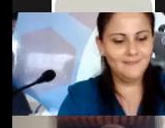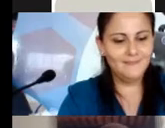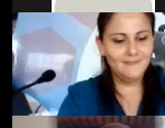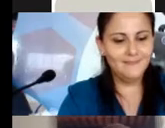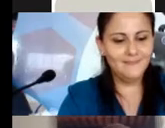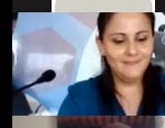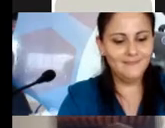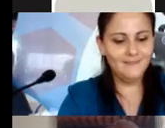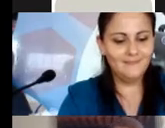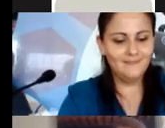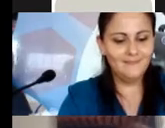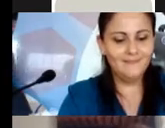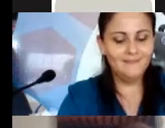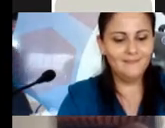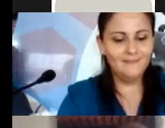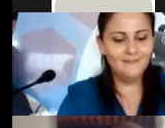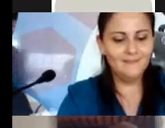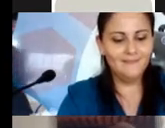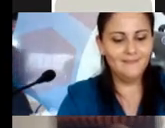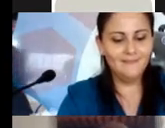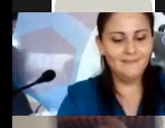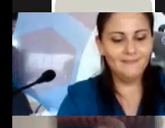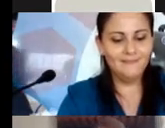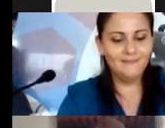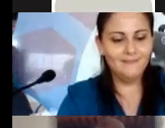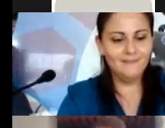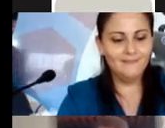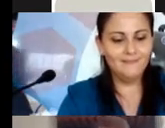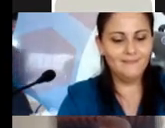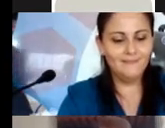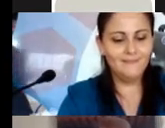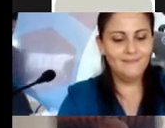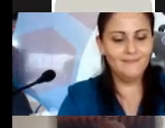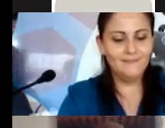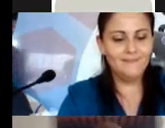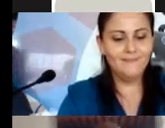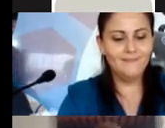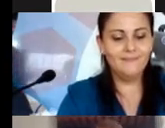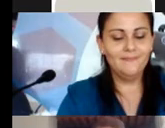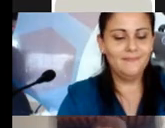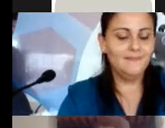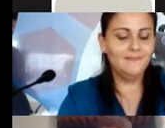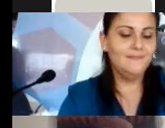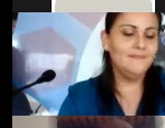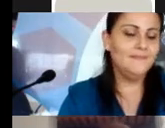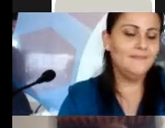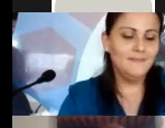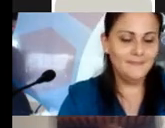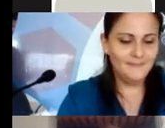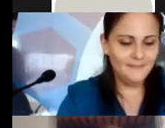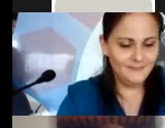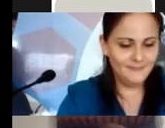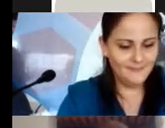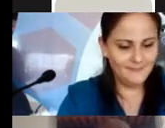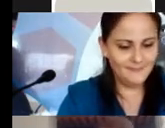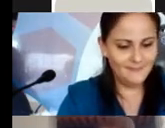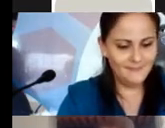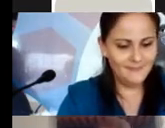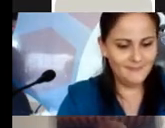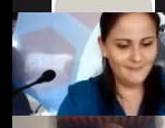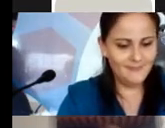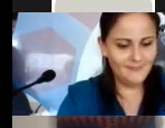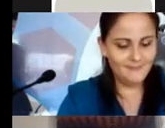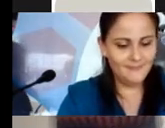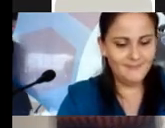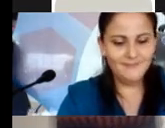colocar exactamente lo que dijimos antes, para diseñar sobre medida del paciente. No es un velcro, no es algo que se pone en cualquier lugar,